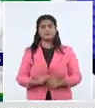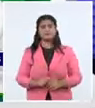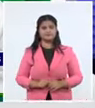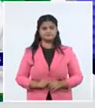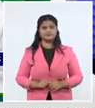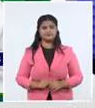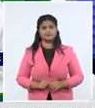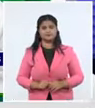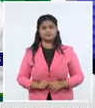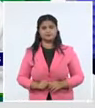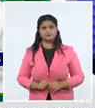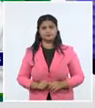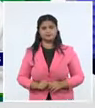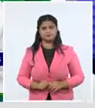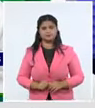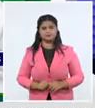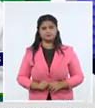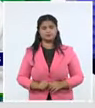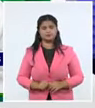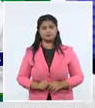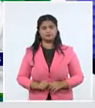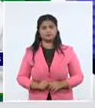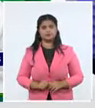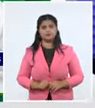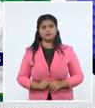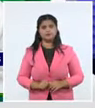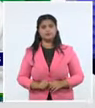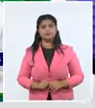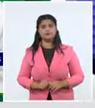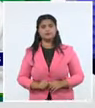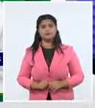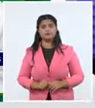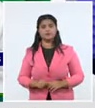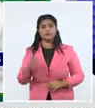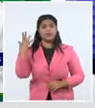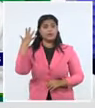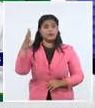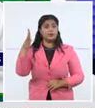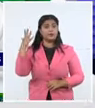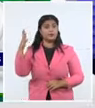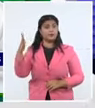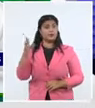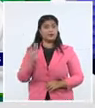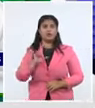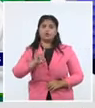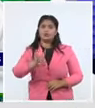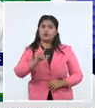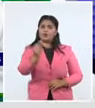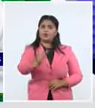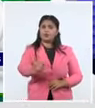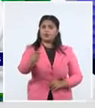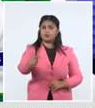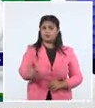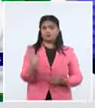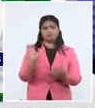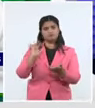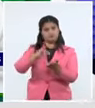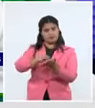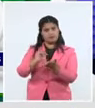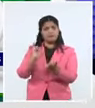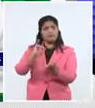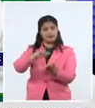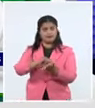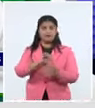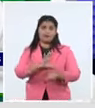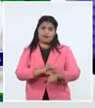país. Y se diagnostican 9 casos importados que arribaron recientemente a Cuba y por